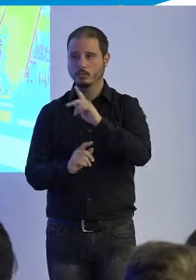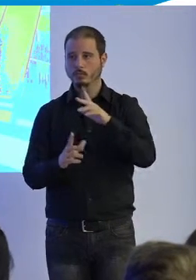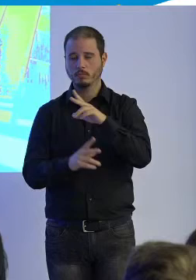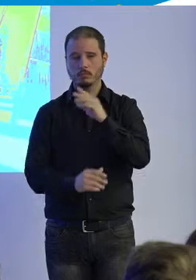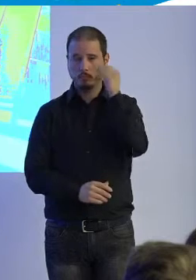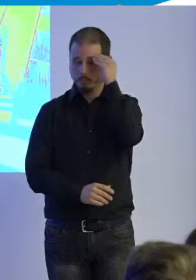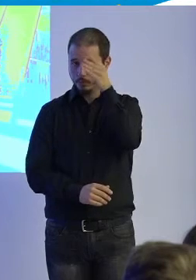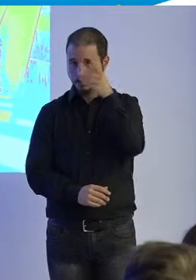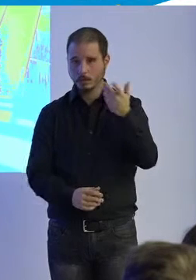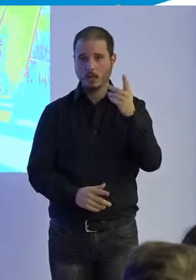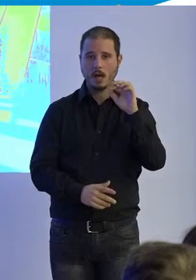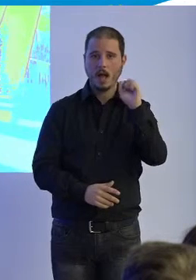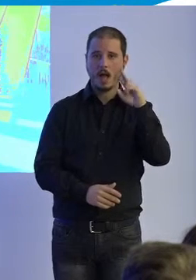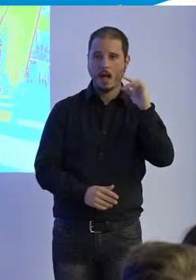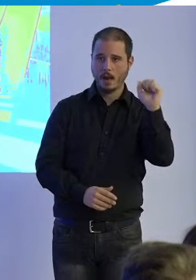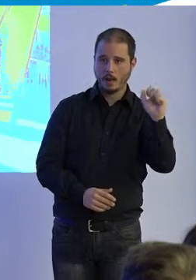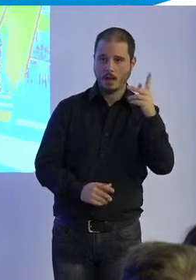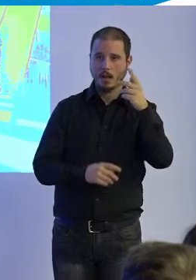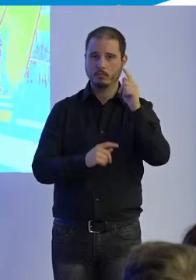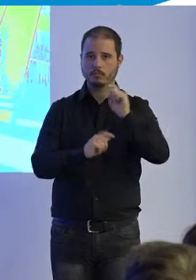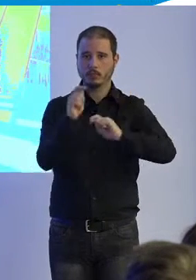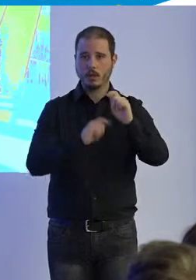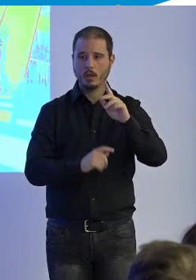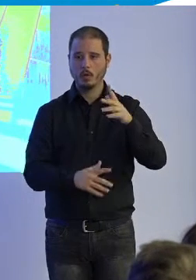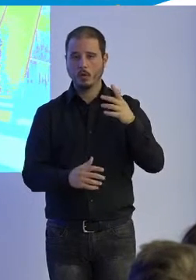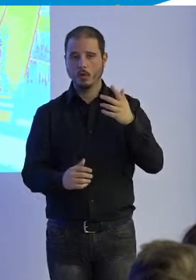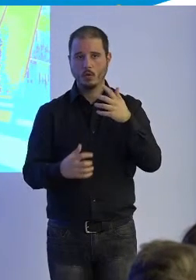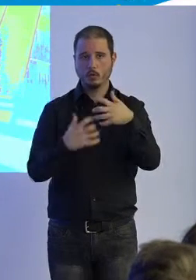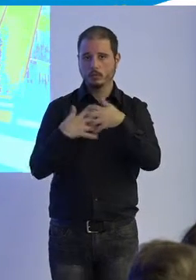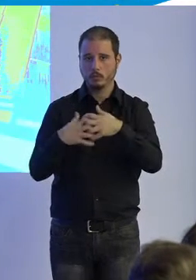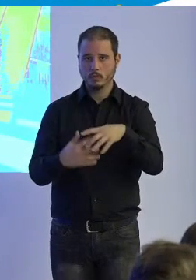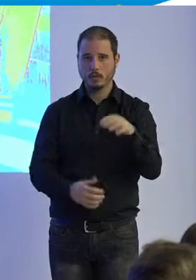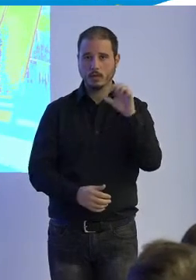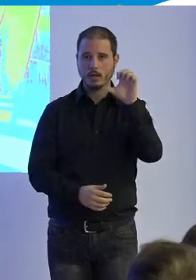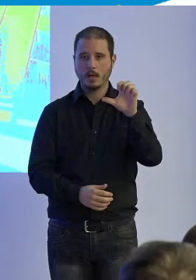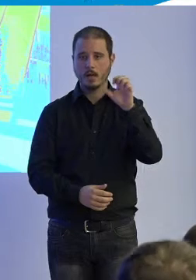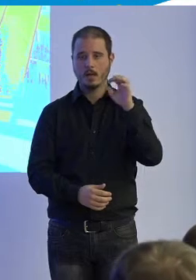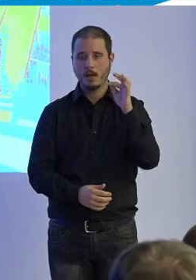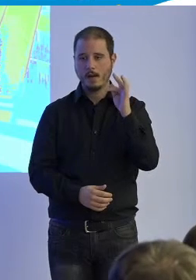para industria, EFRA es una asociación